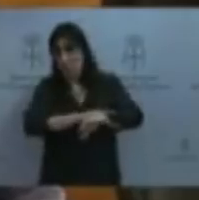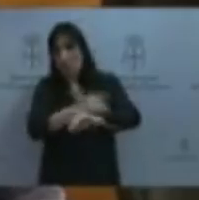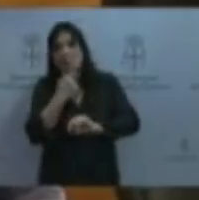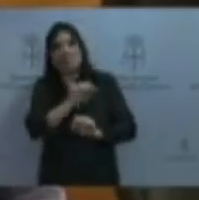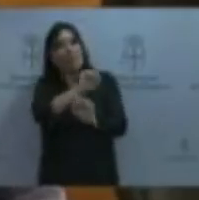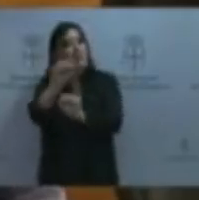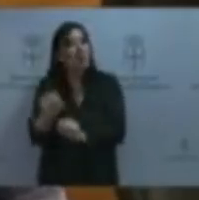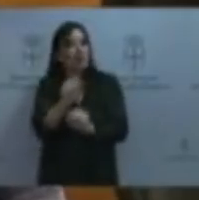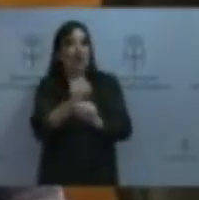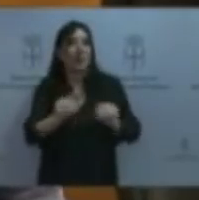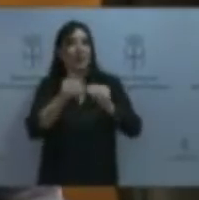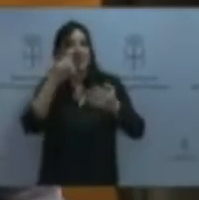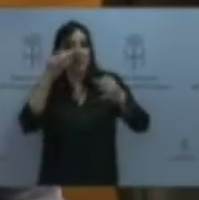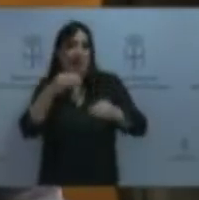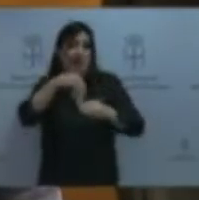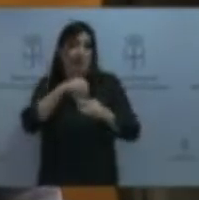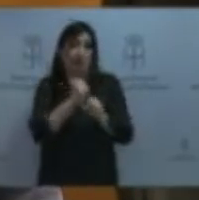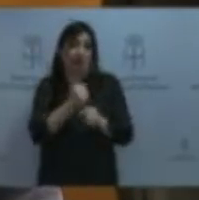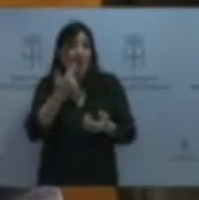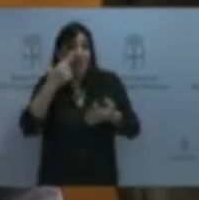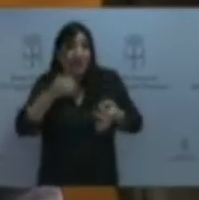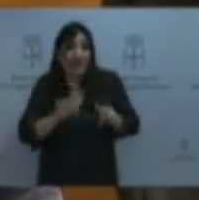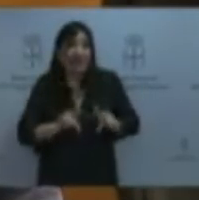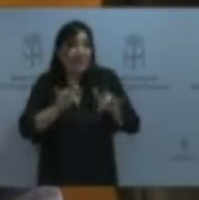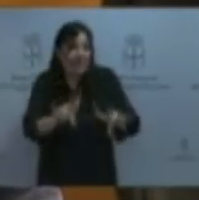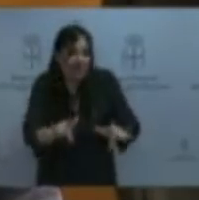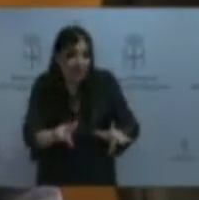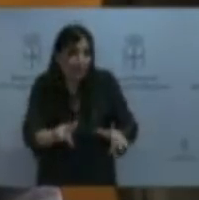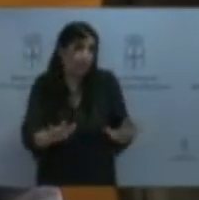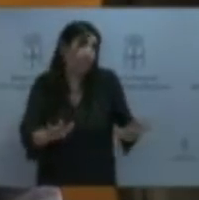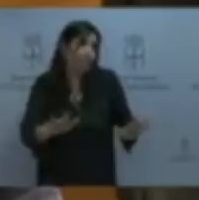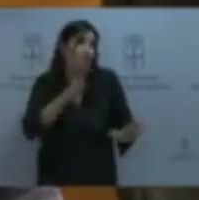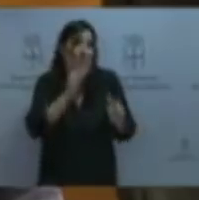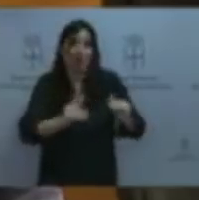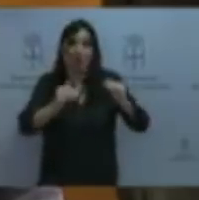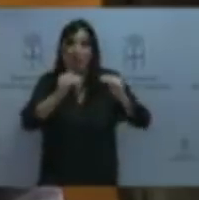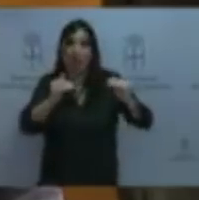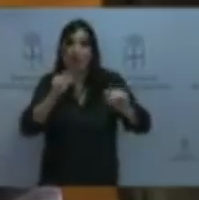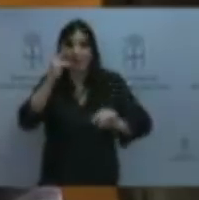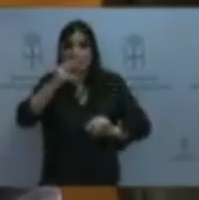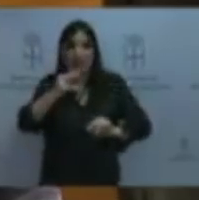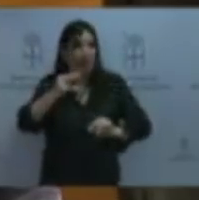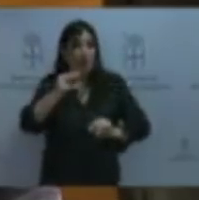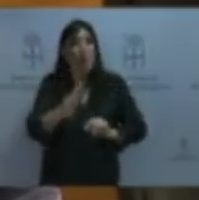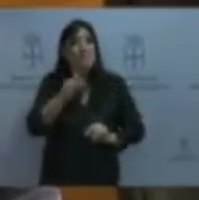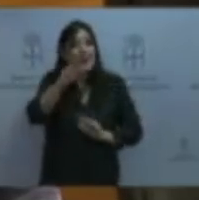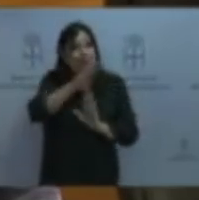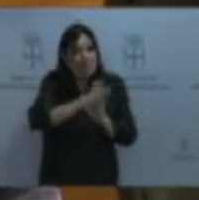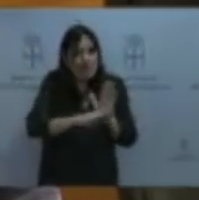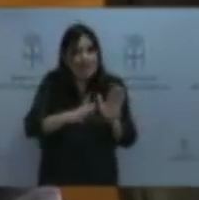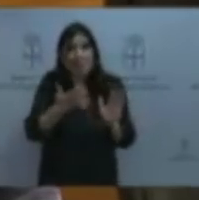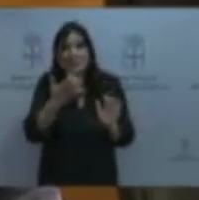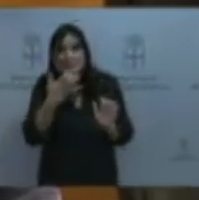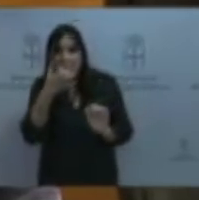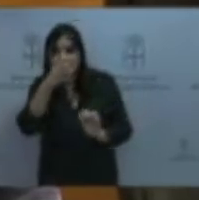se implica no ya en que se respete la igualdad, sino en que se tomen medidas ante denuncias realizadas por trabajadoras ante